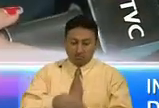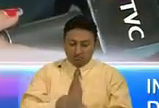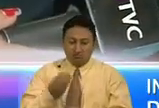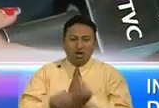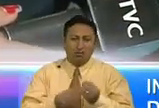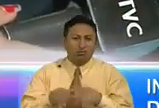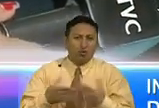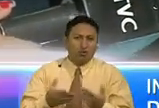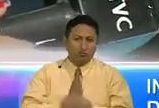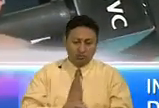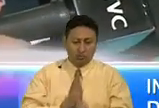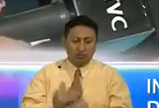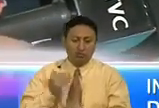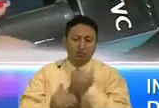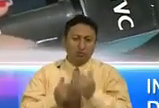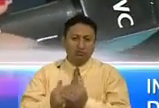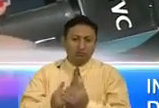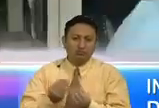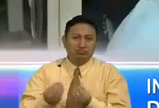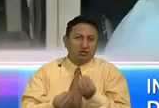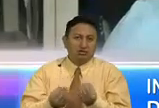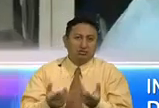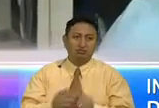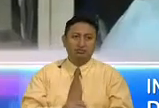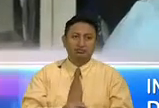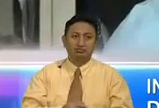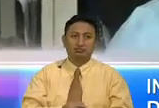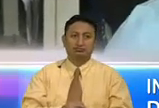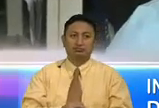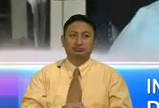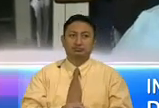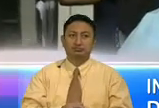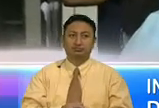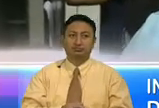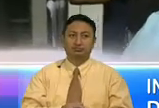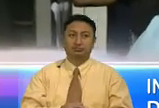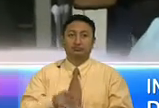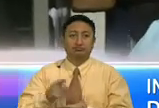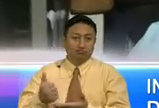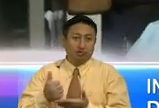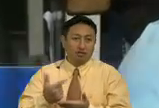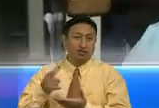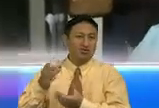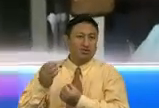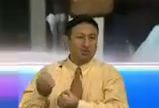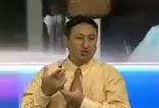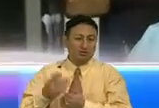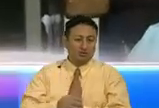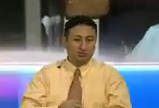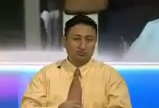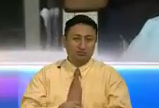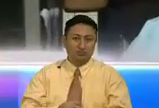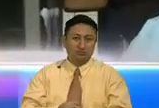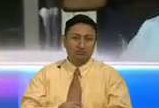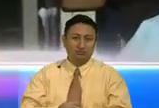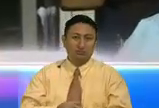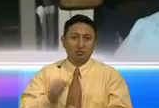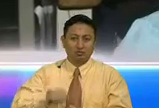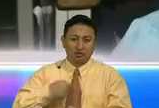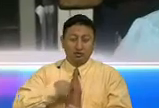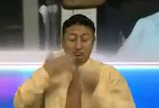hacer, qué proceso debo seguir para... Que nos ayuden mucho con la información para tener